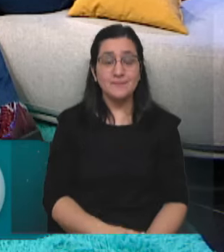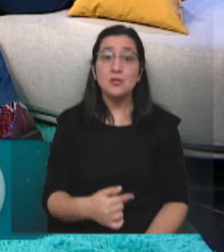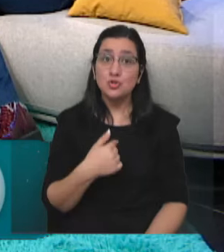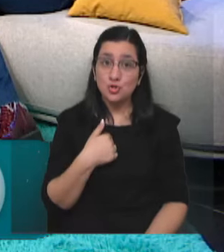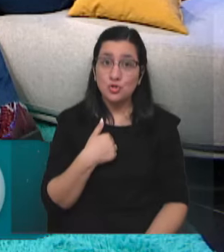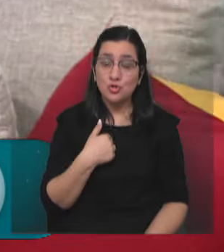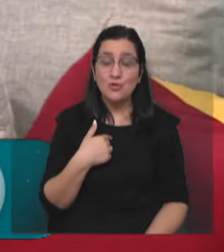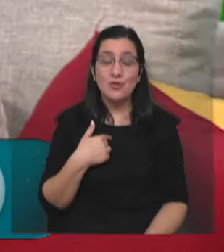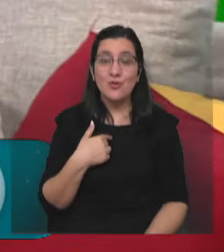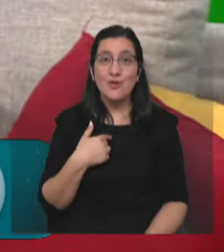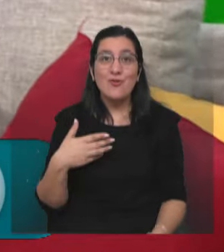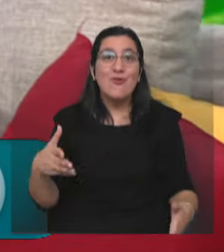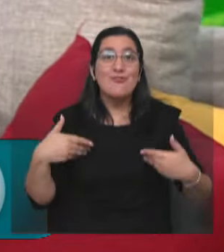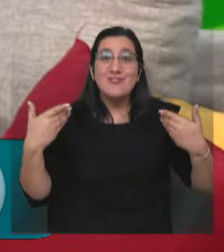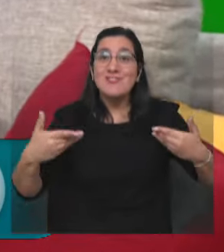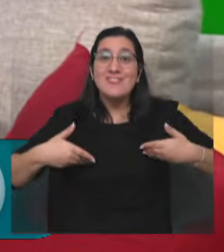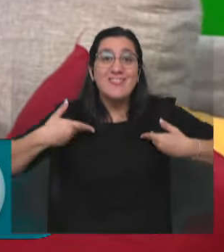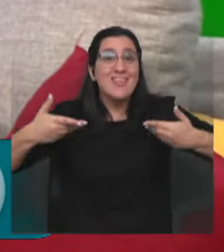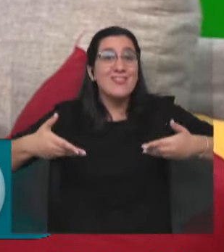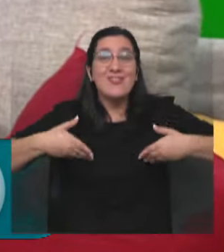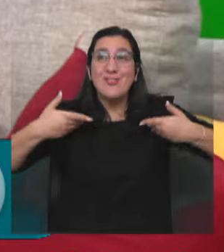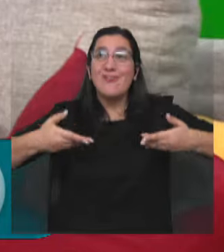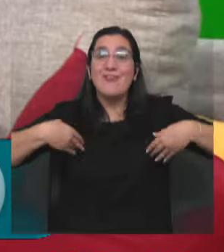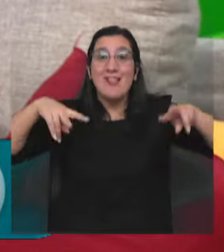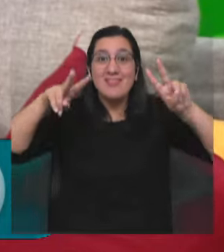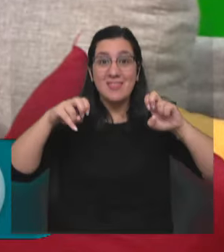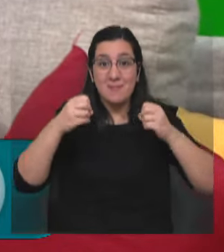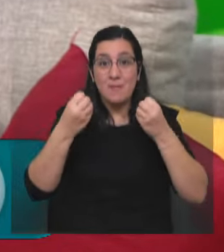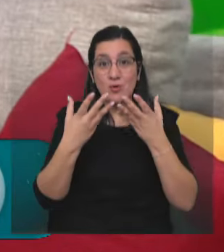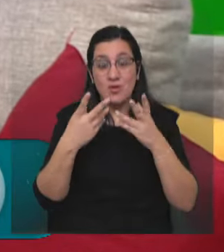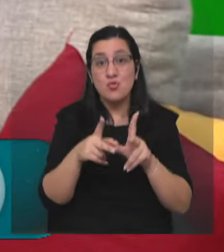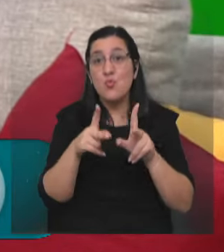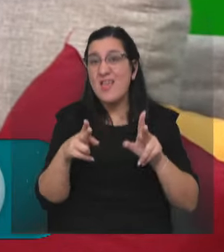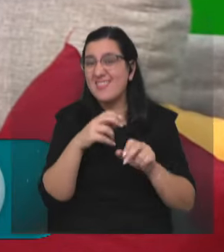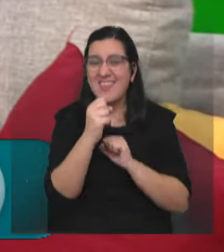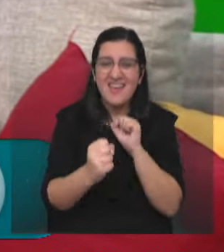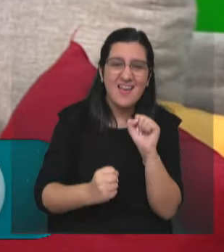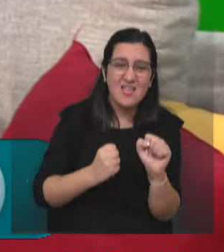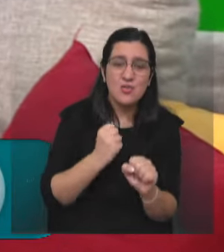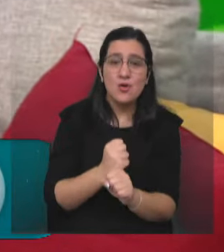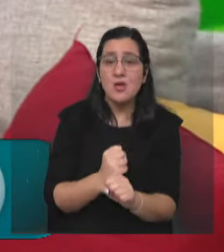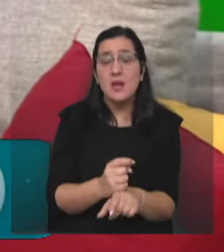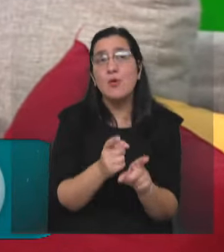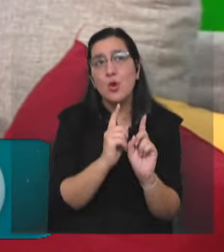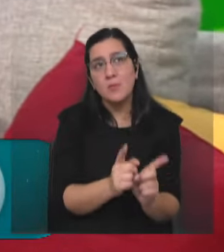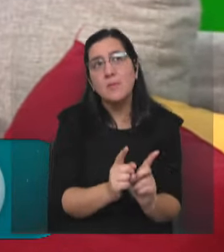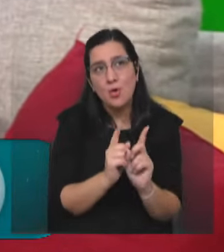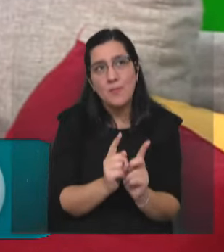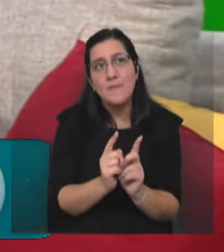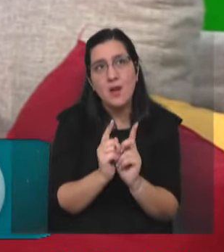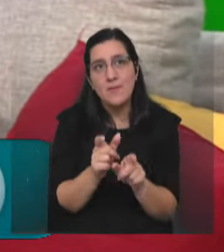alegremente sorprendido con ese tema. Digo, por muchos años éramos